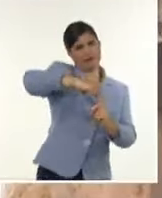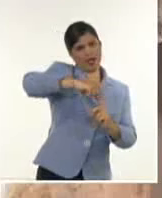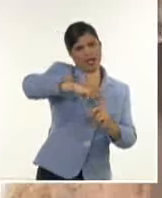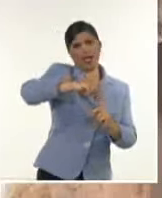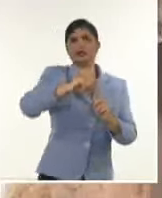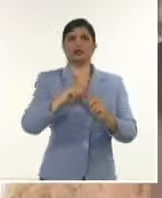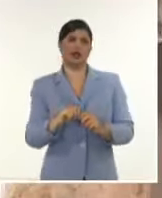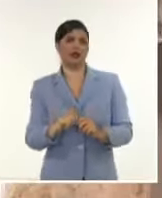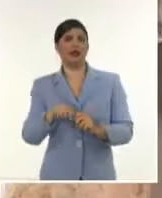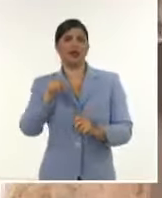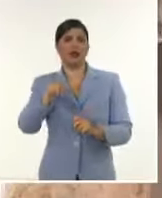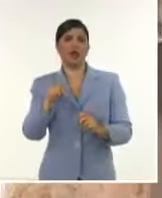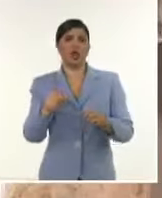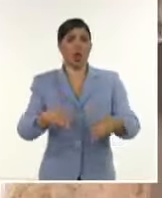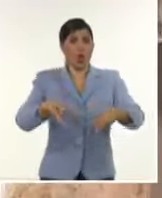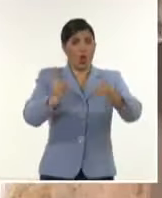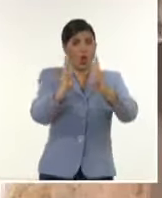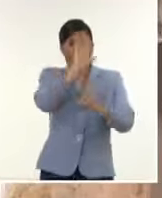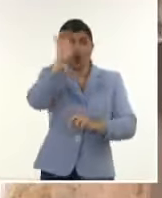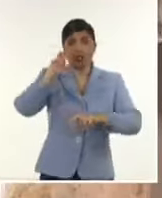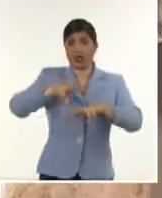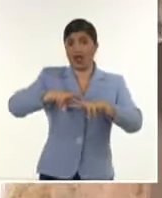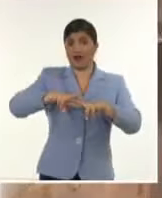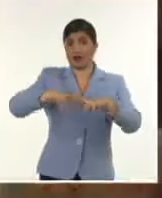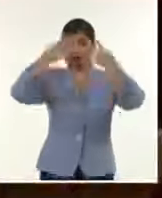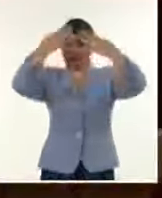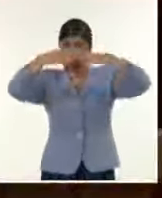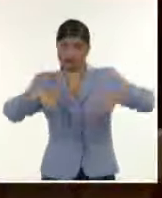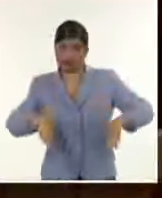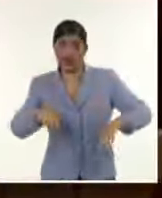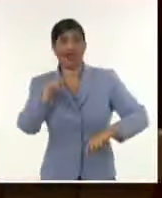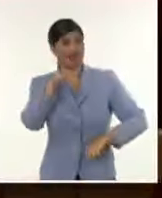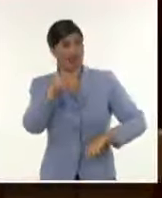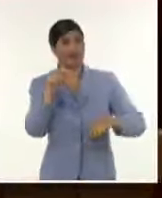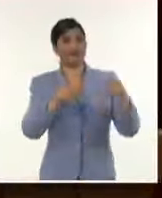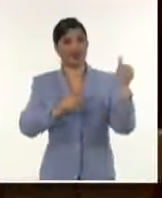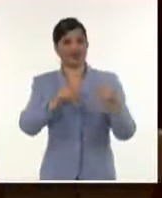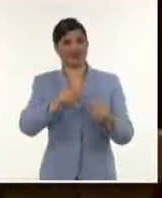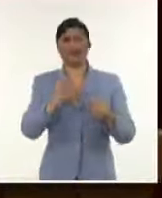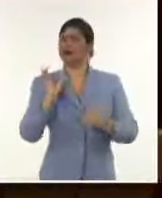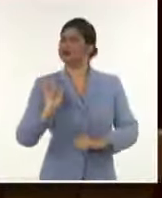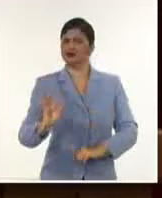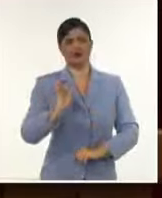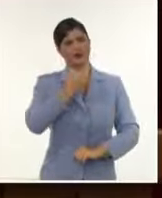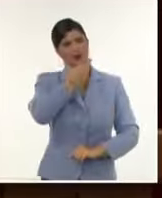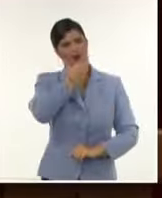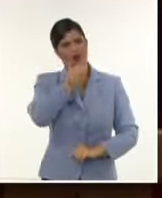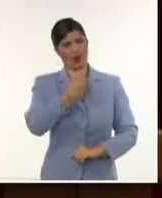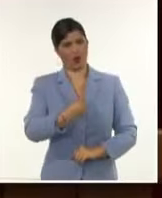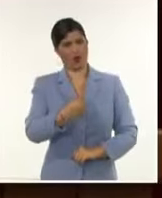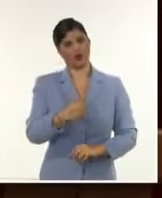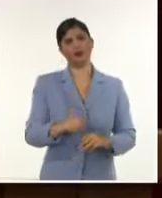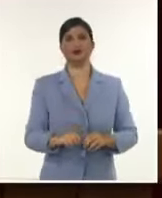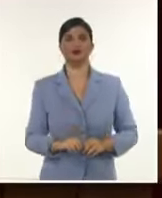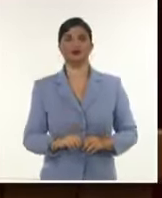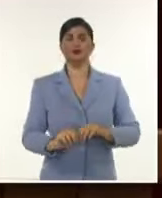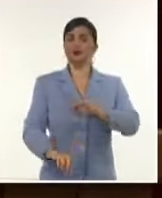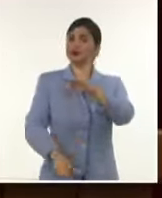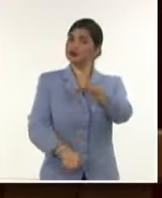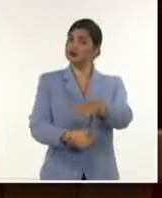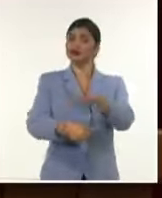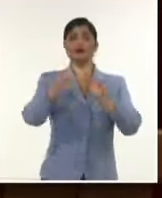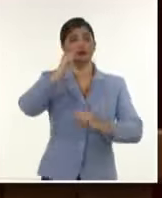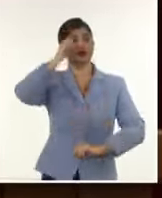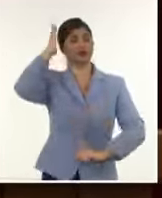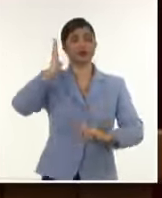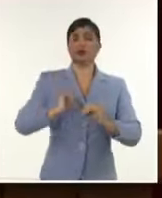los últimos años. Condenó el presidente cubano la política de bloqueo del gobierno de Estados Unidos que impacta sensiblemente en la calidad de vida de